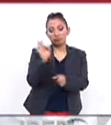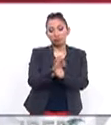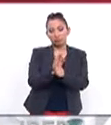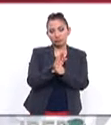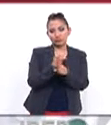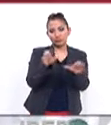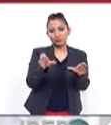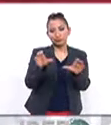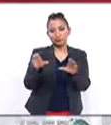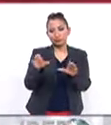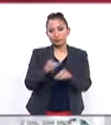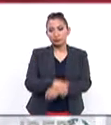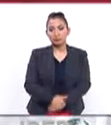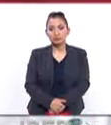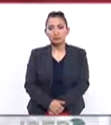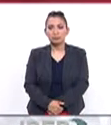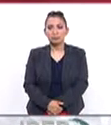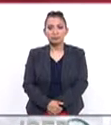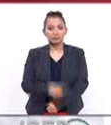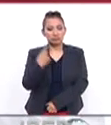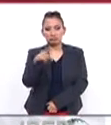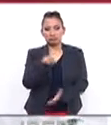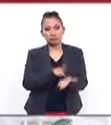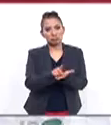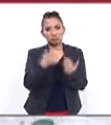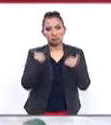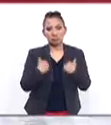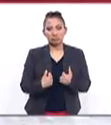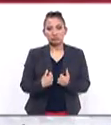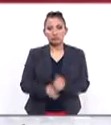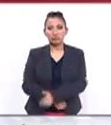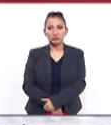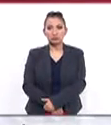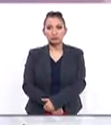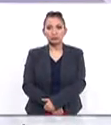garantizarles protección en sus derechos humanos.